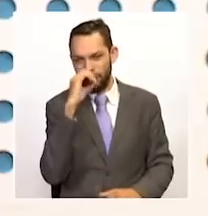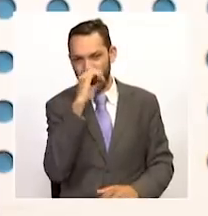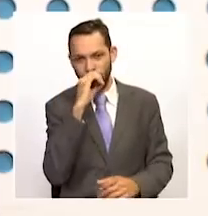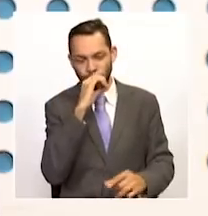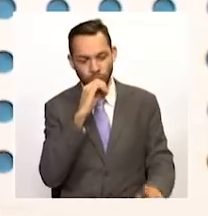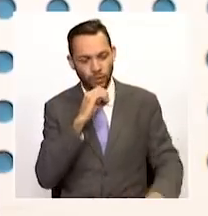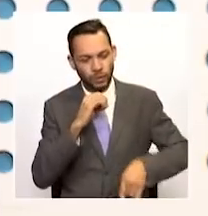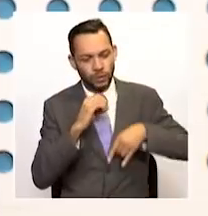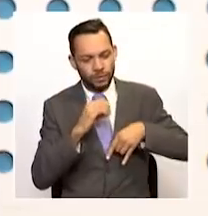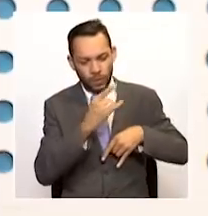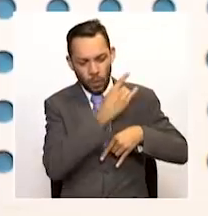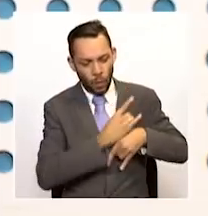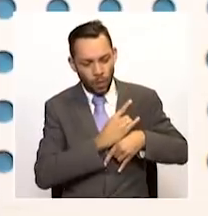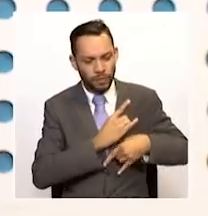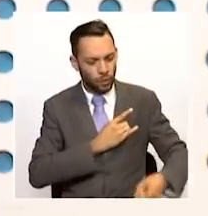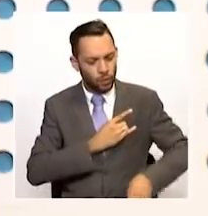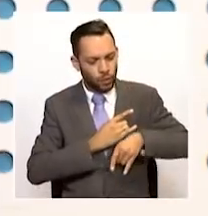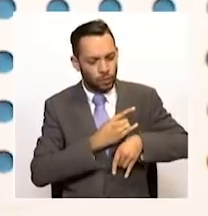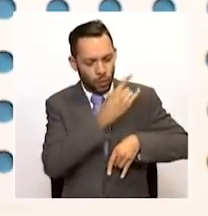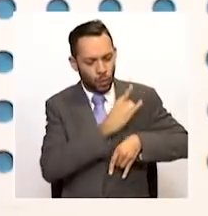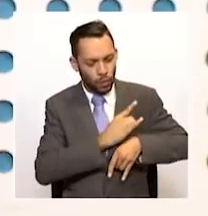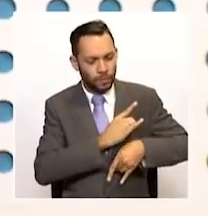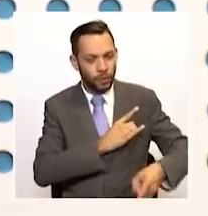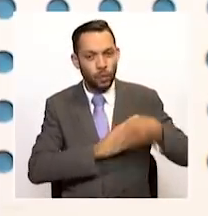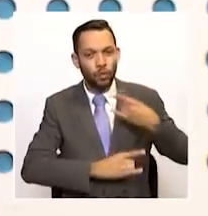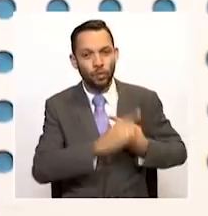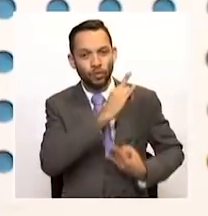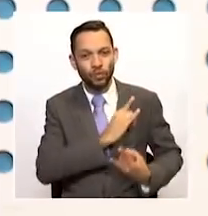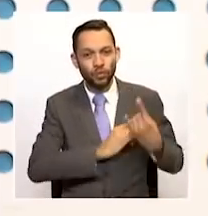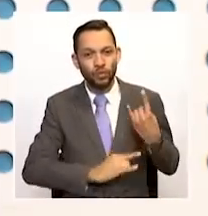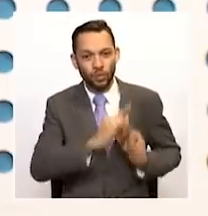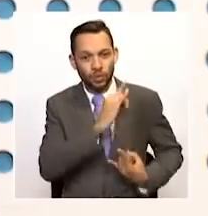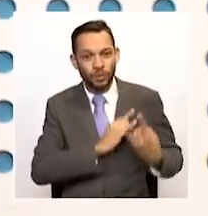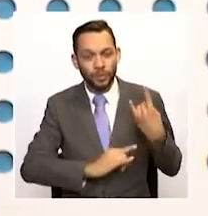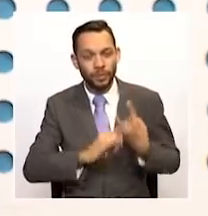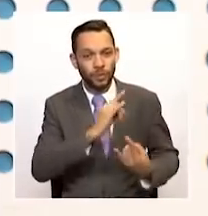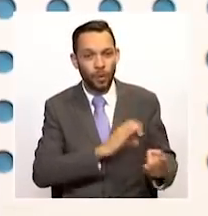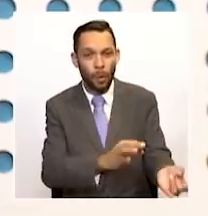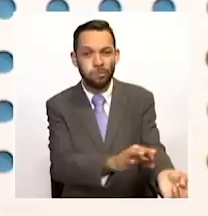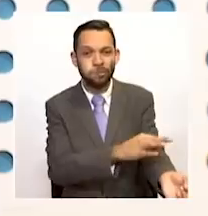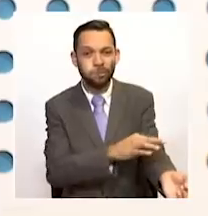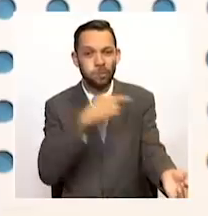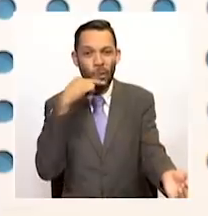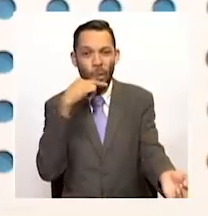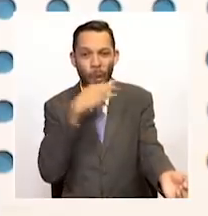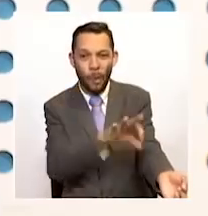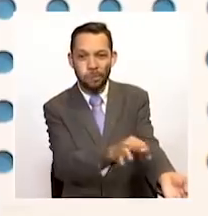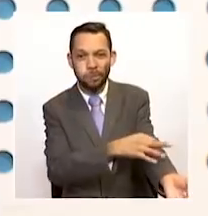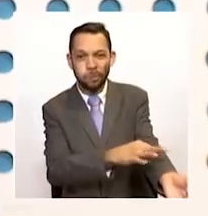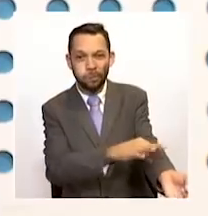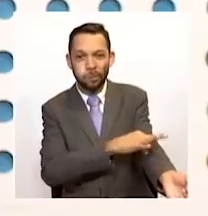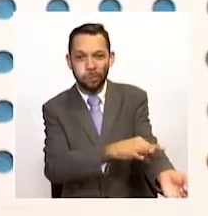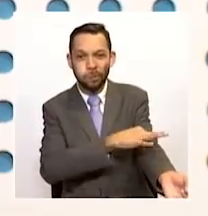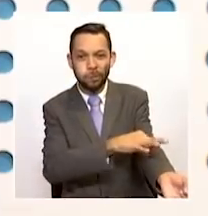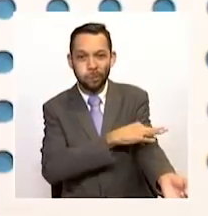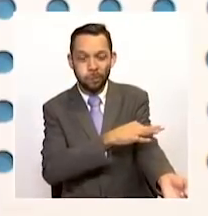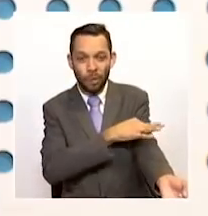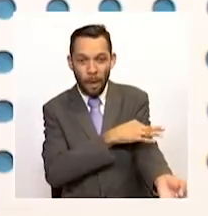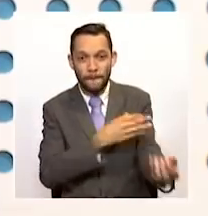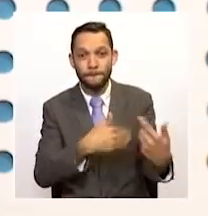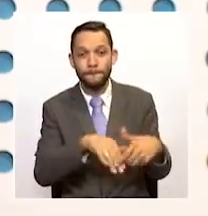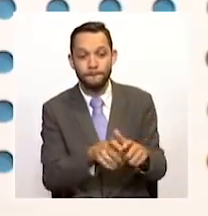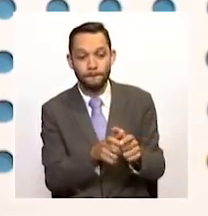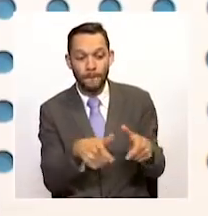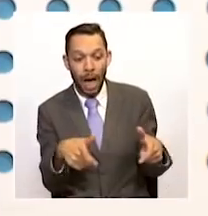qué sucede en estas enfermedades hay muchos glóbulos rojos transportando una capacidad de oxígeno menor por eso hay mayor cantidad de glóbulos